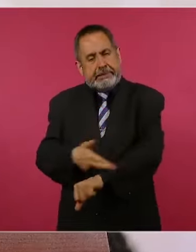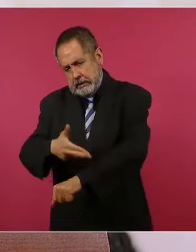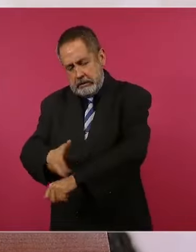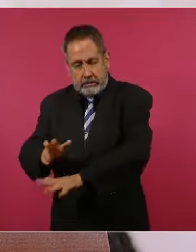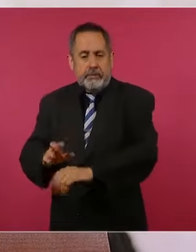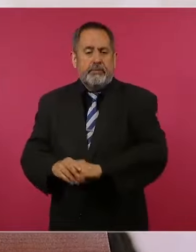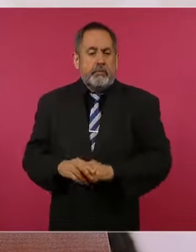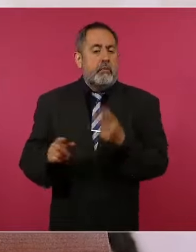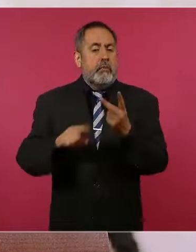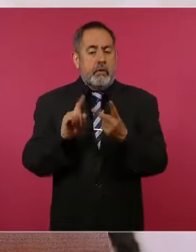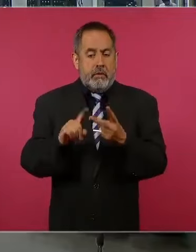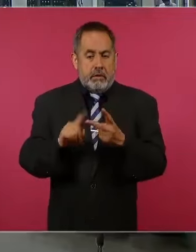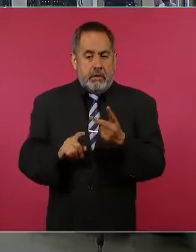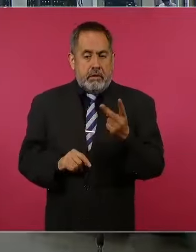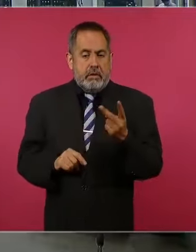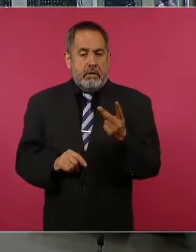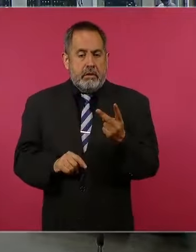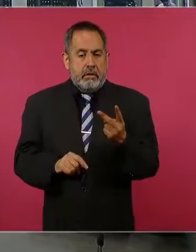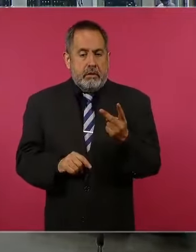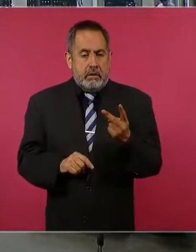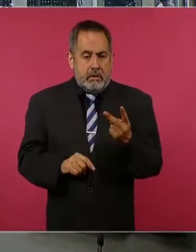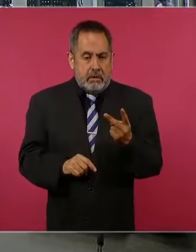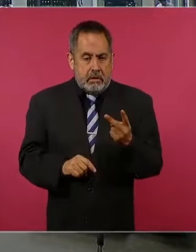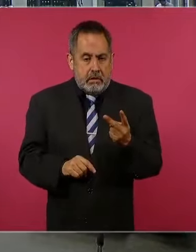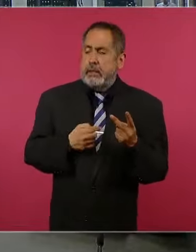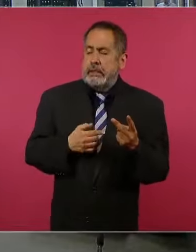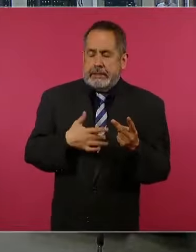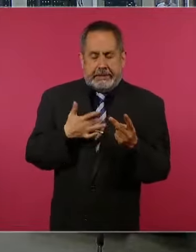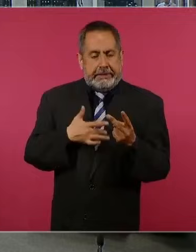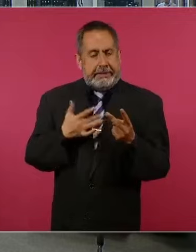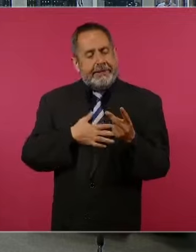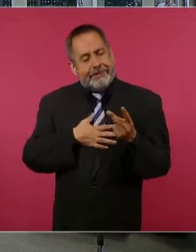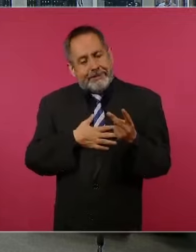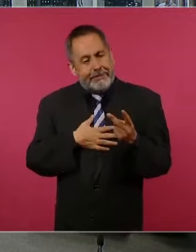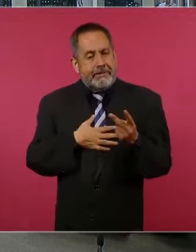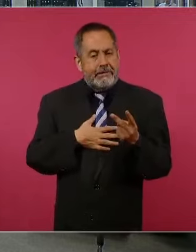tomando. Y lo otro, que es lo que a mí más me